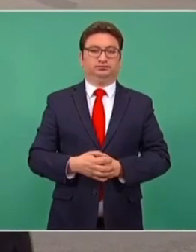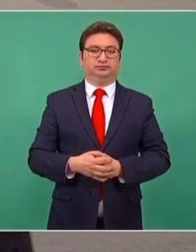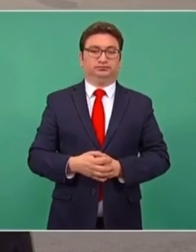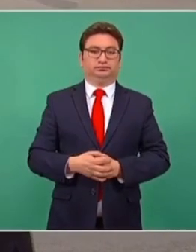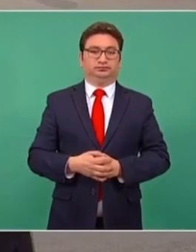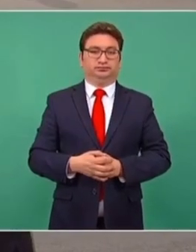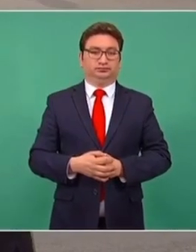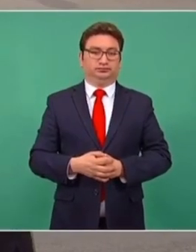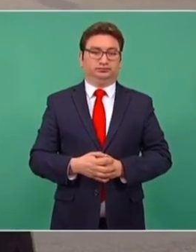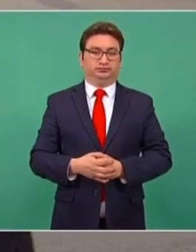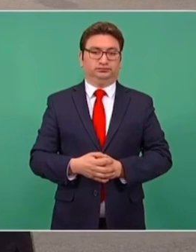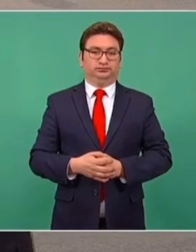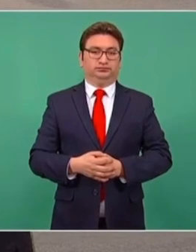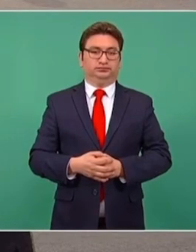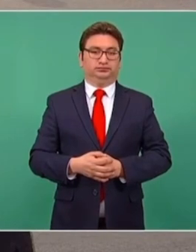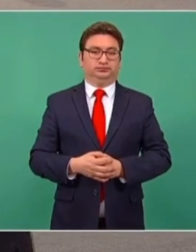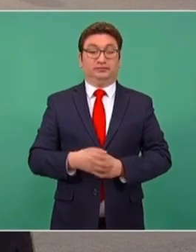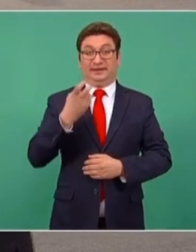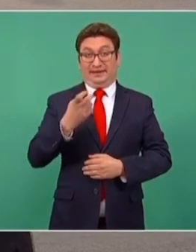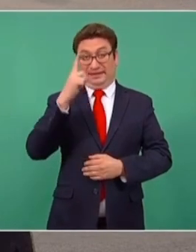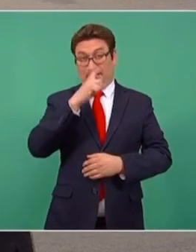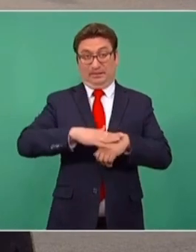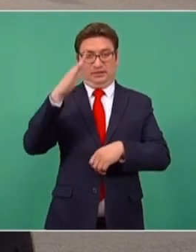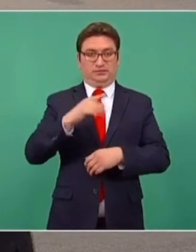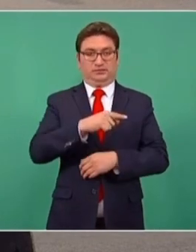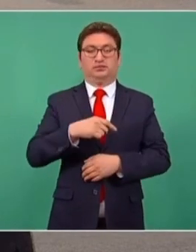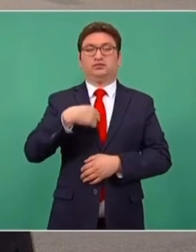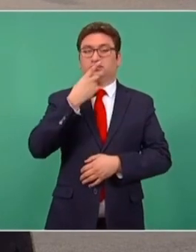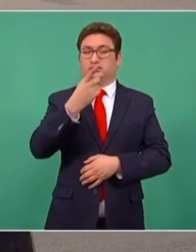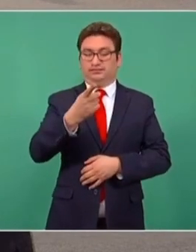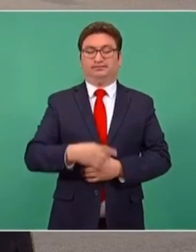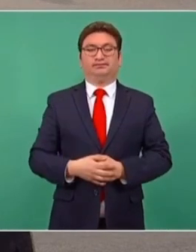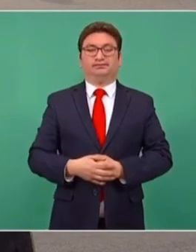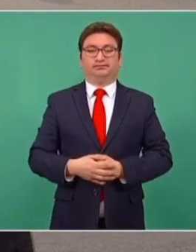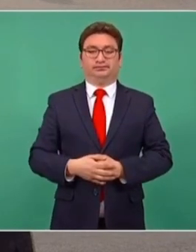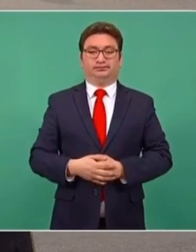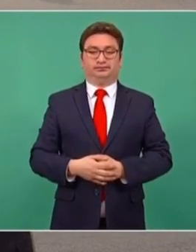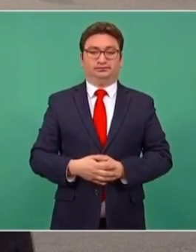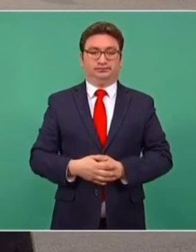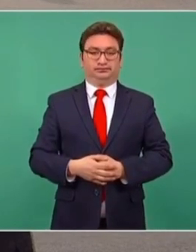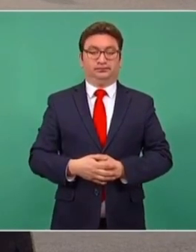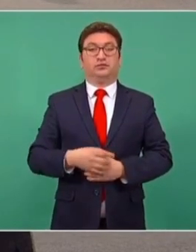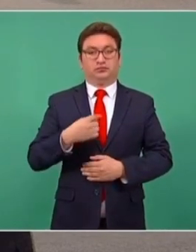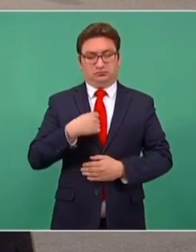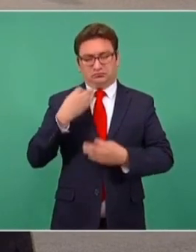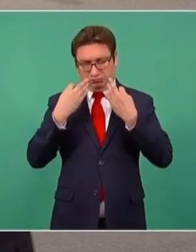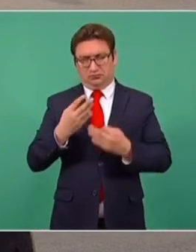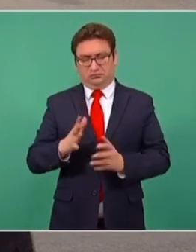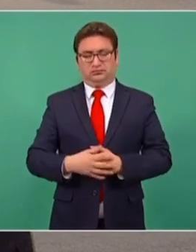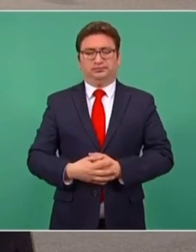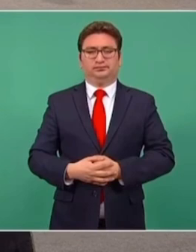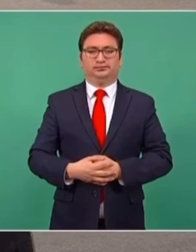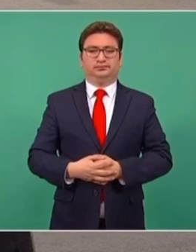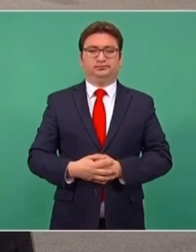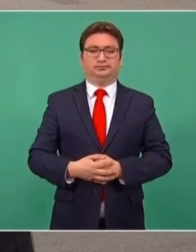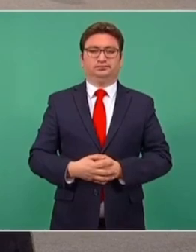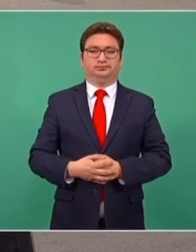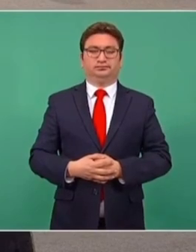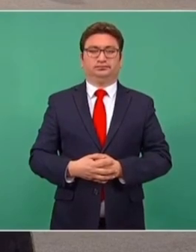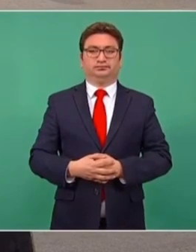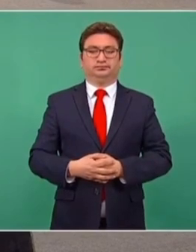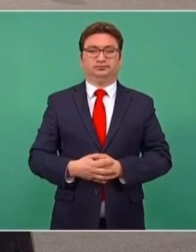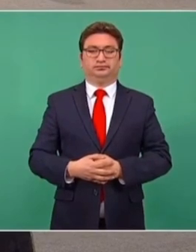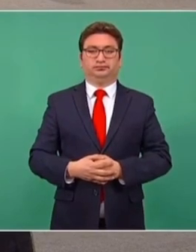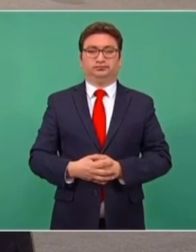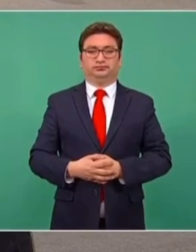63. Y este era lo más difícil. Y aquí quiero decir algo, me consta. En